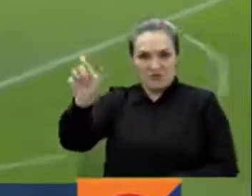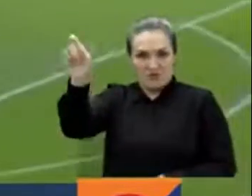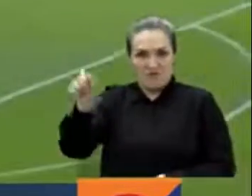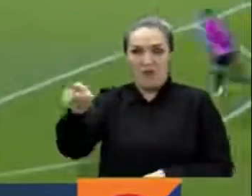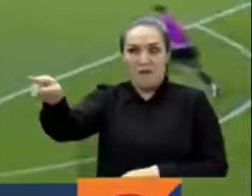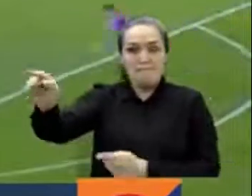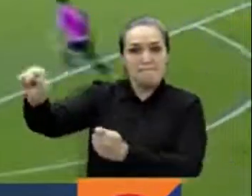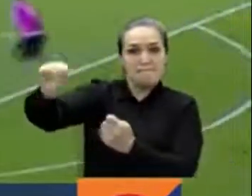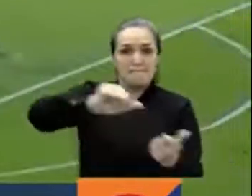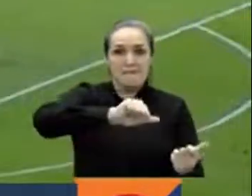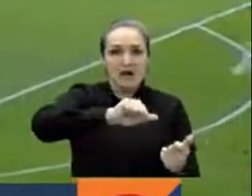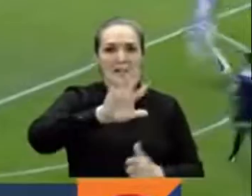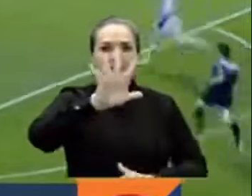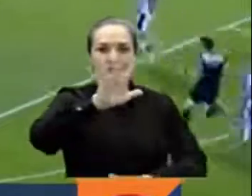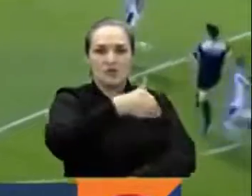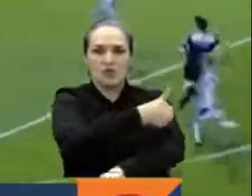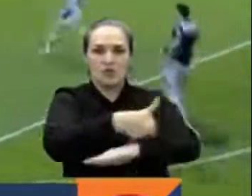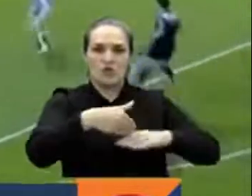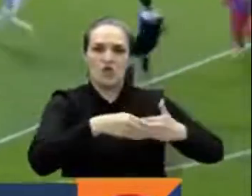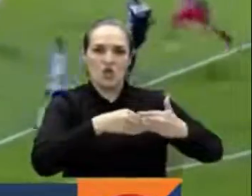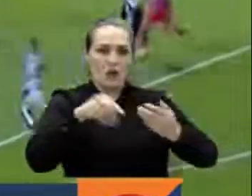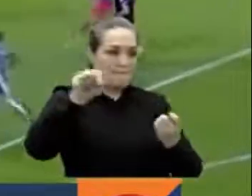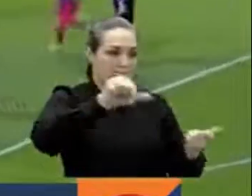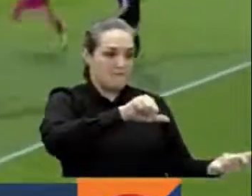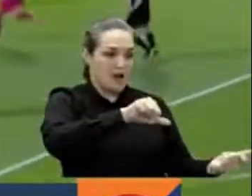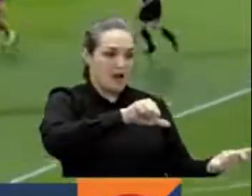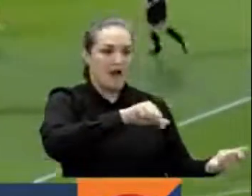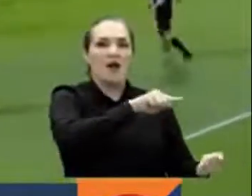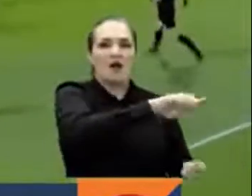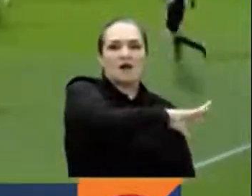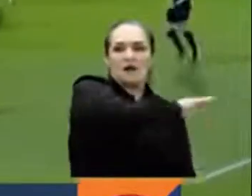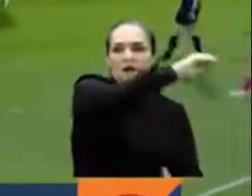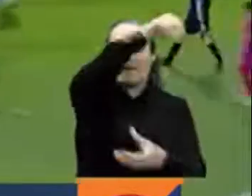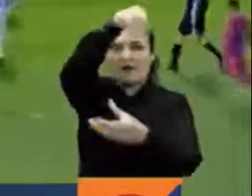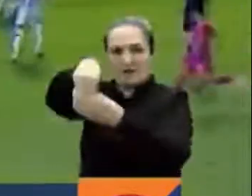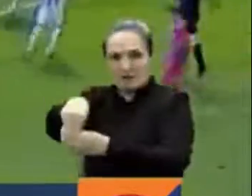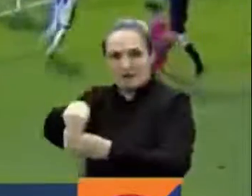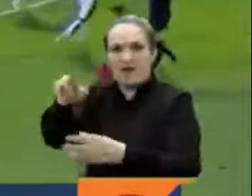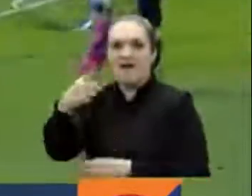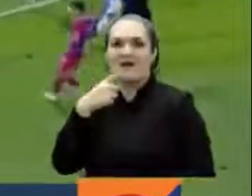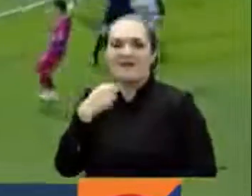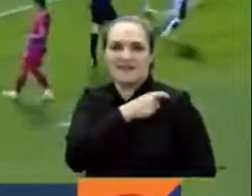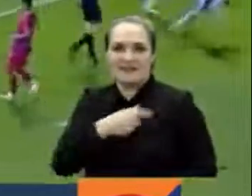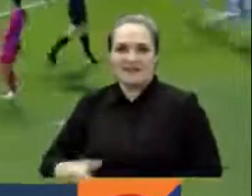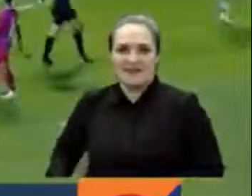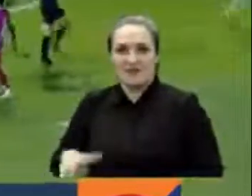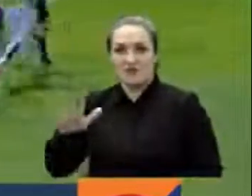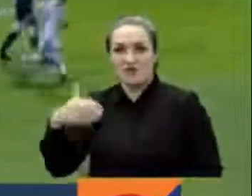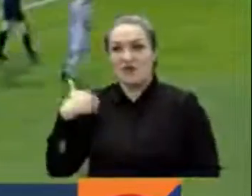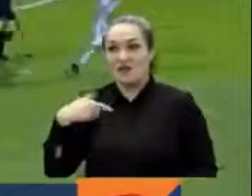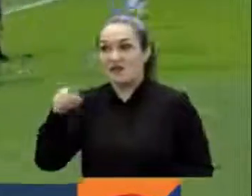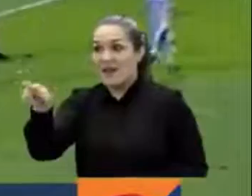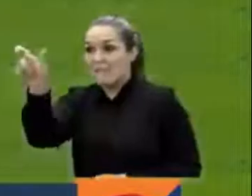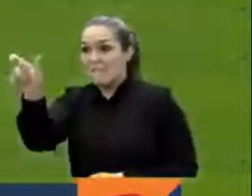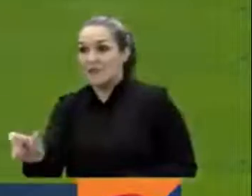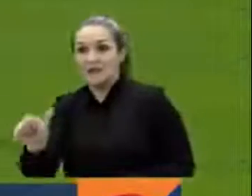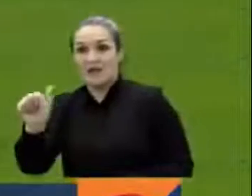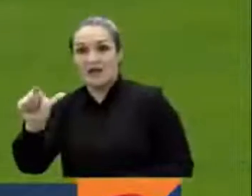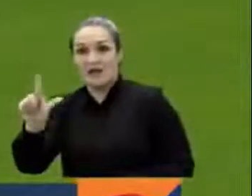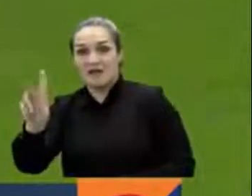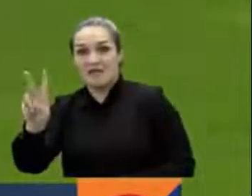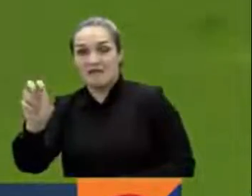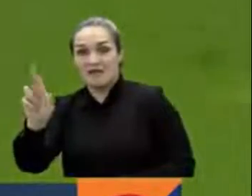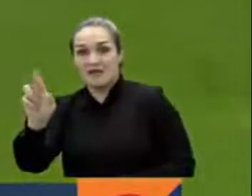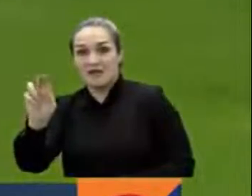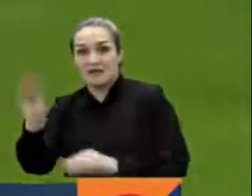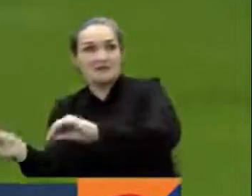Borja es cercana a los $5 millones para que reemplace a Julián Álvarez, quien se va para el fútbol inglés. Desde Argentina también